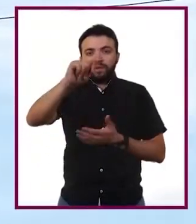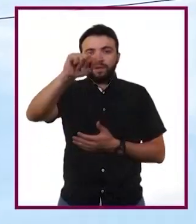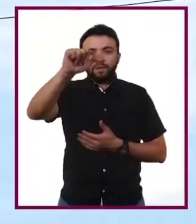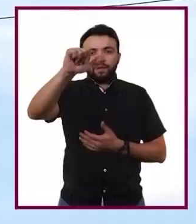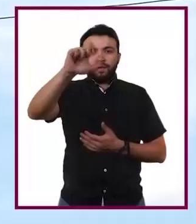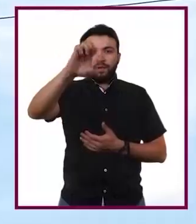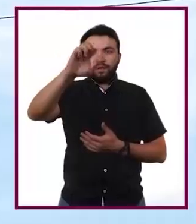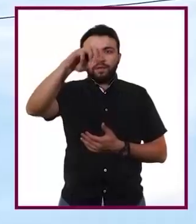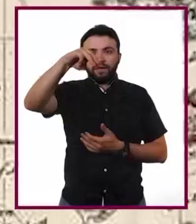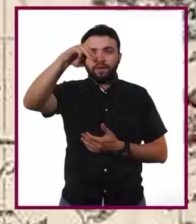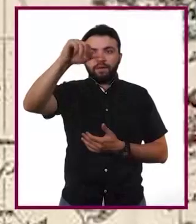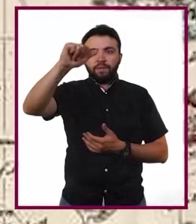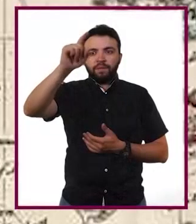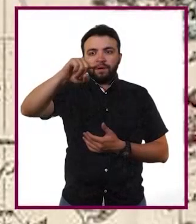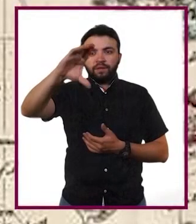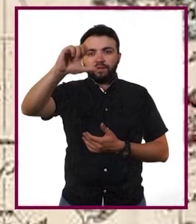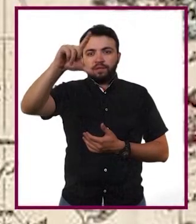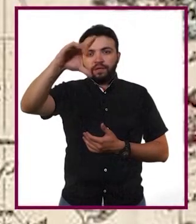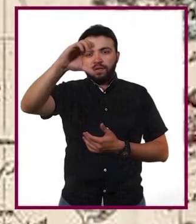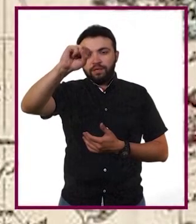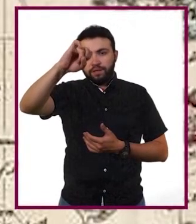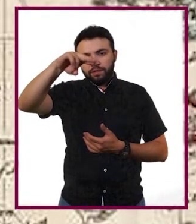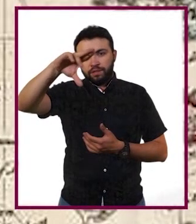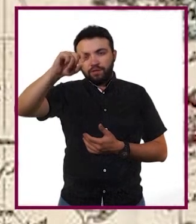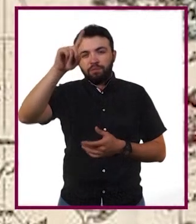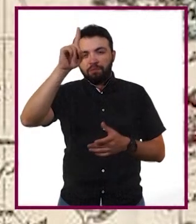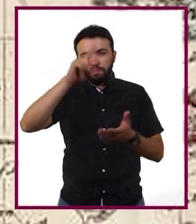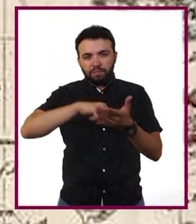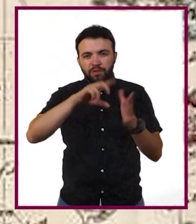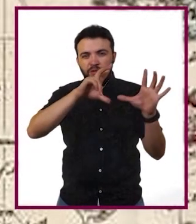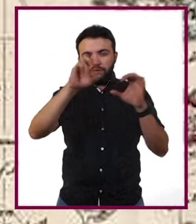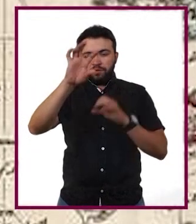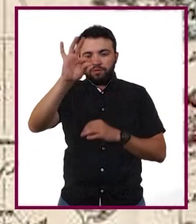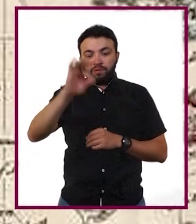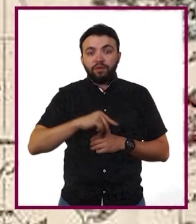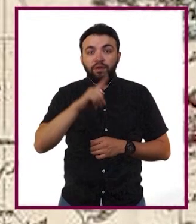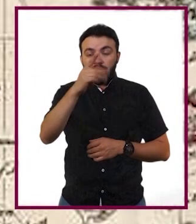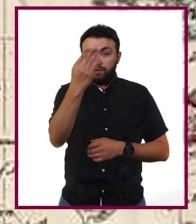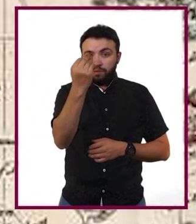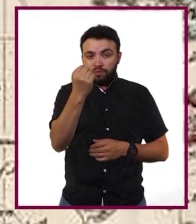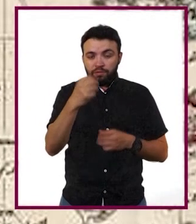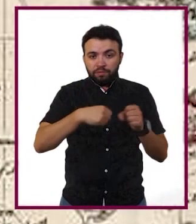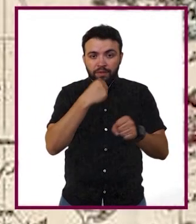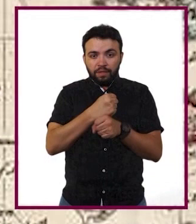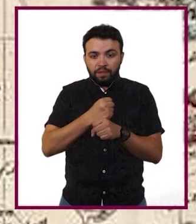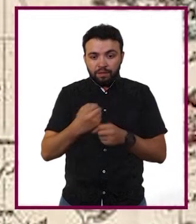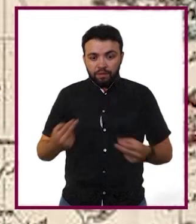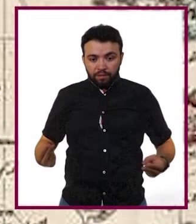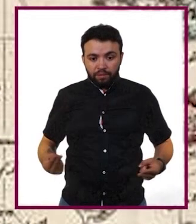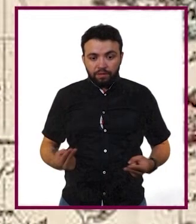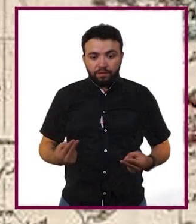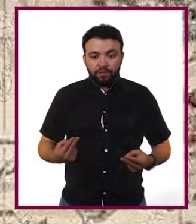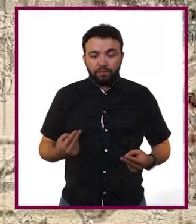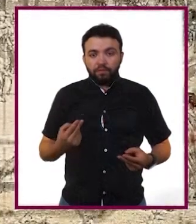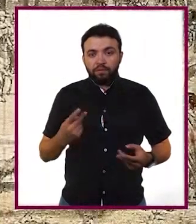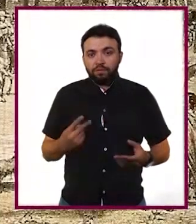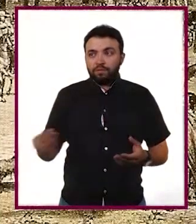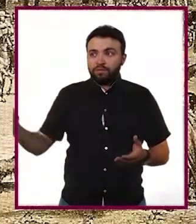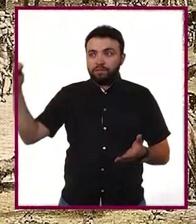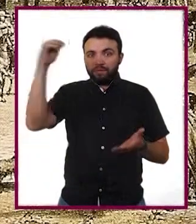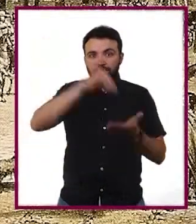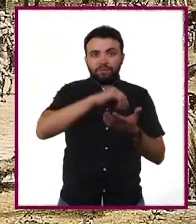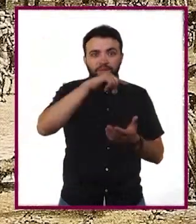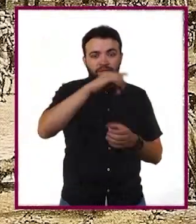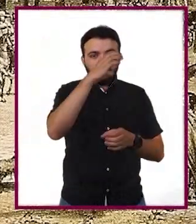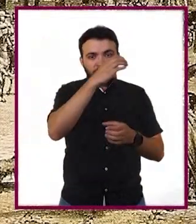Temascalcingo, para ser exactos, en 1840. Cuando tenía 9 años de edad, él y su familia se trasladaron a la Ciudad de México,